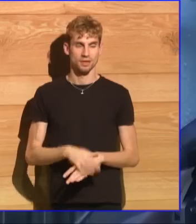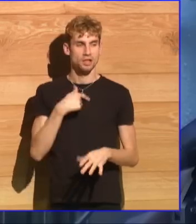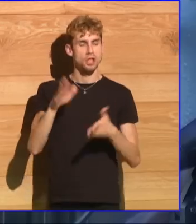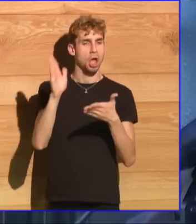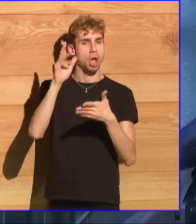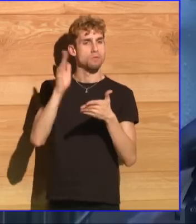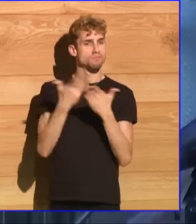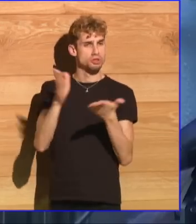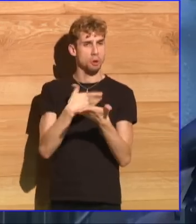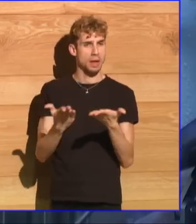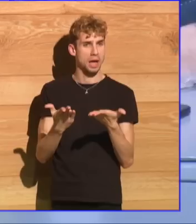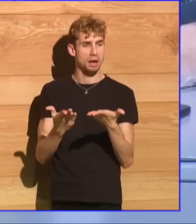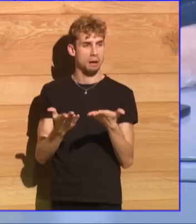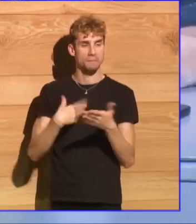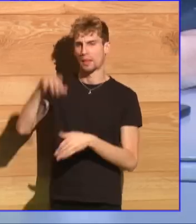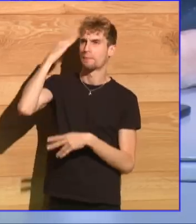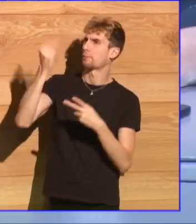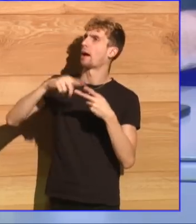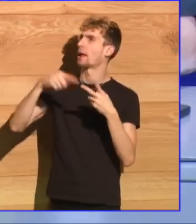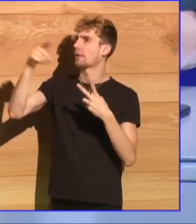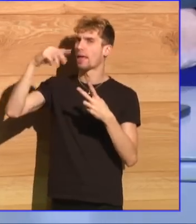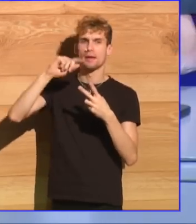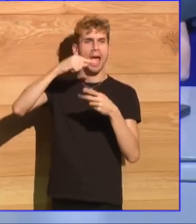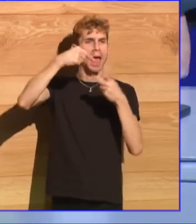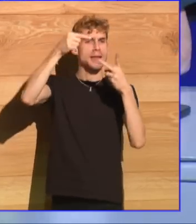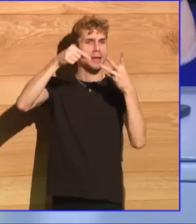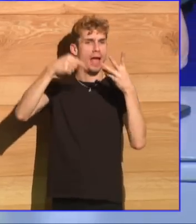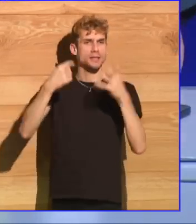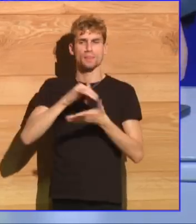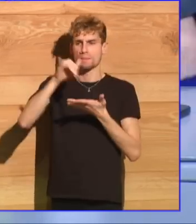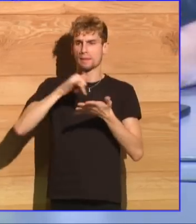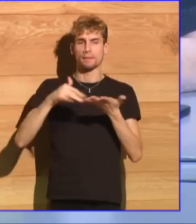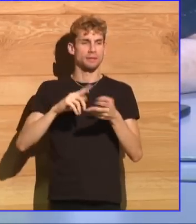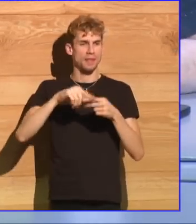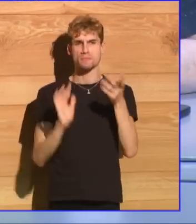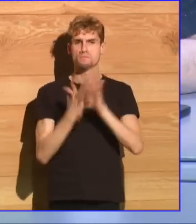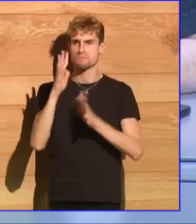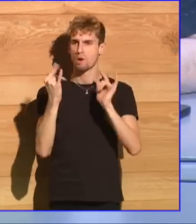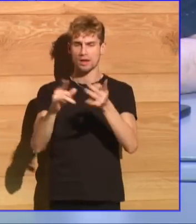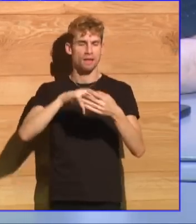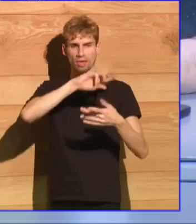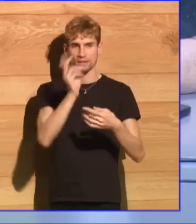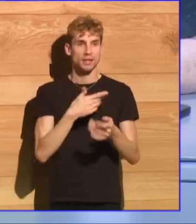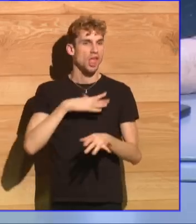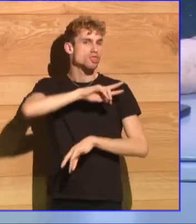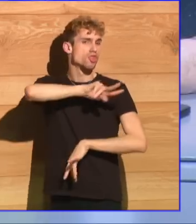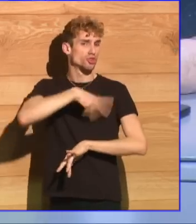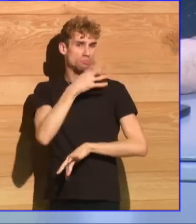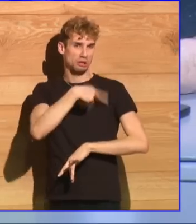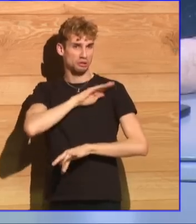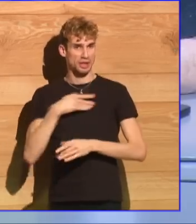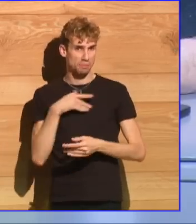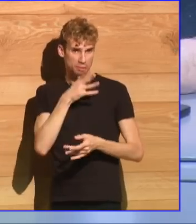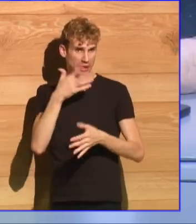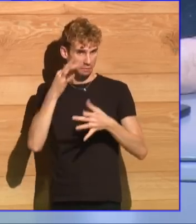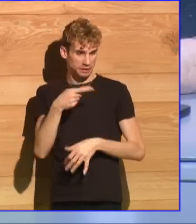novela con... La de Peter Pan, la La de de Peter Pan, la de los los dinosaurios. aviones, de que se quema el bosque. Es que La de- hacemos 2 horas porque nos da la Leí- gana,